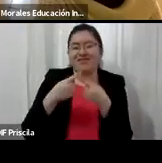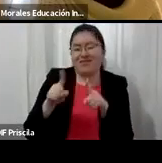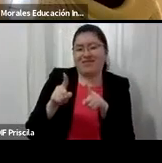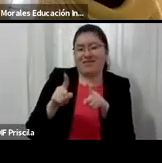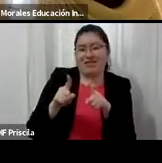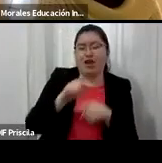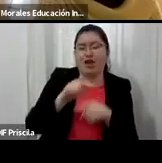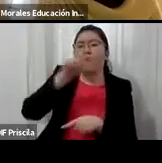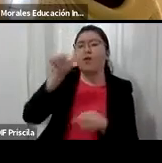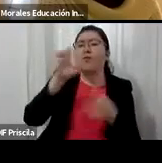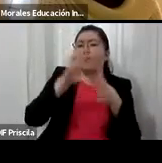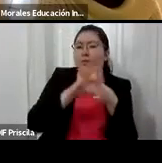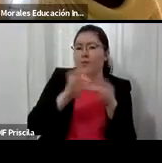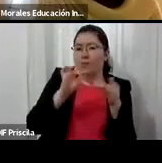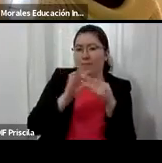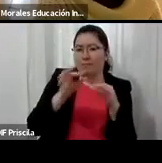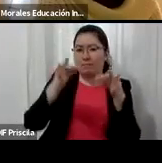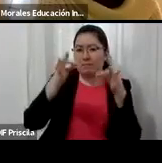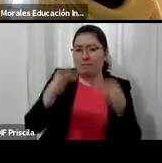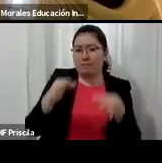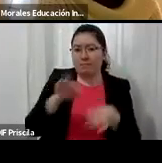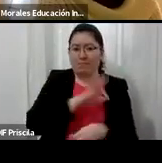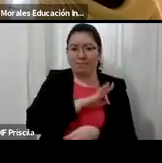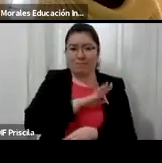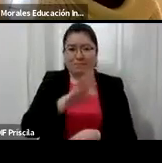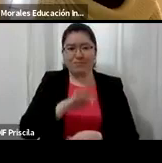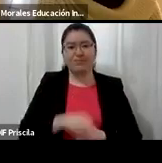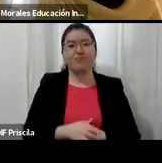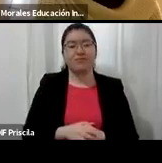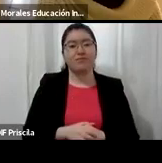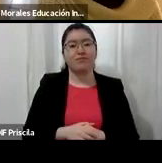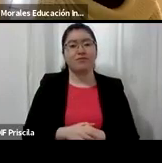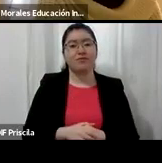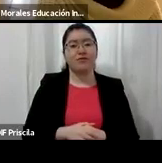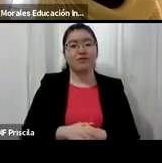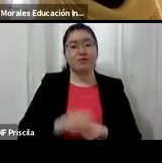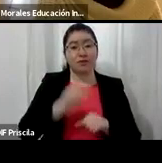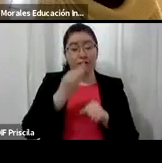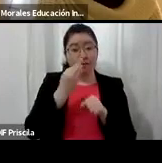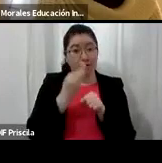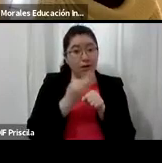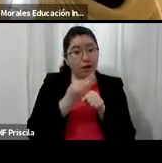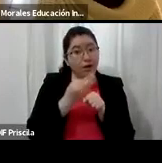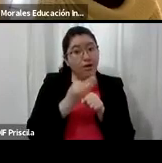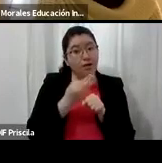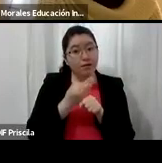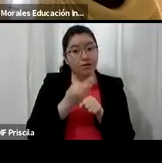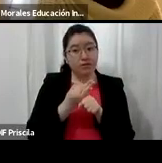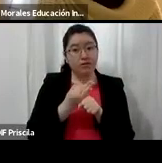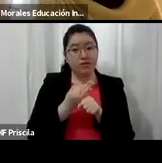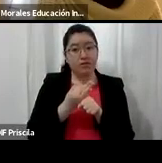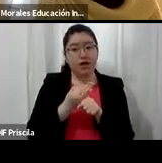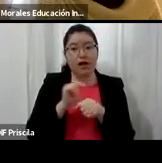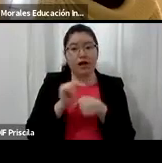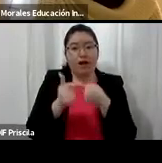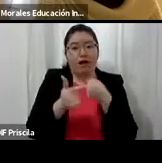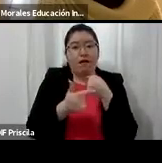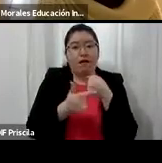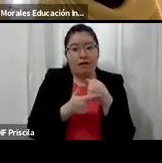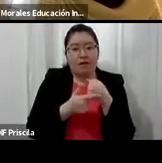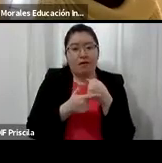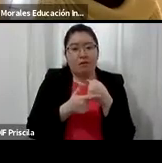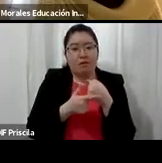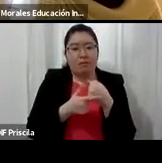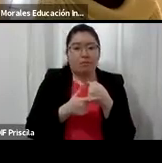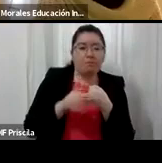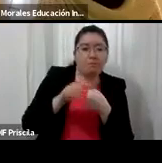adelante podemos decir, para que haya una similitud o una cosa más o menos pareja,